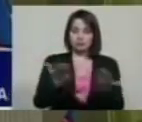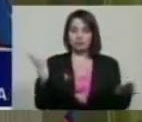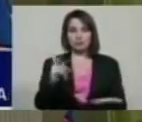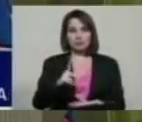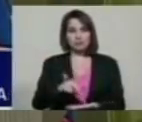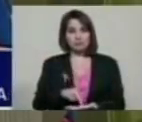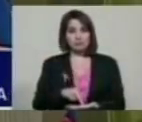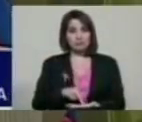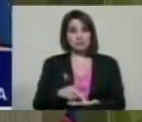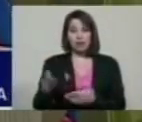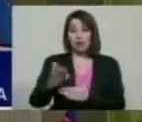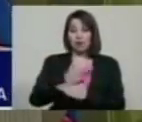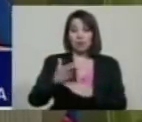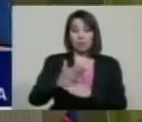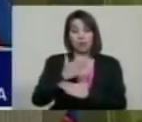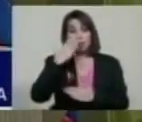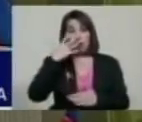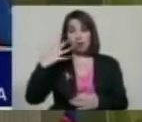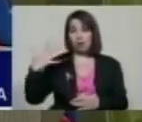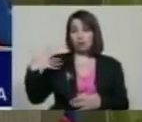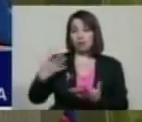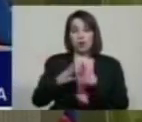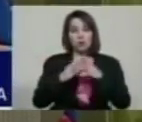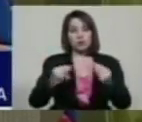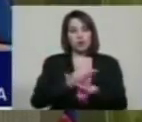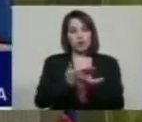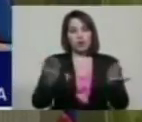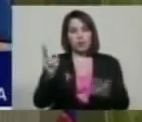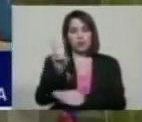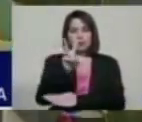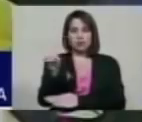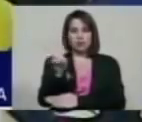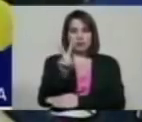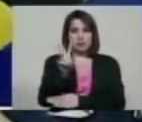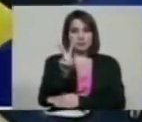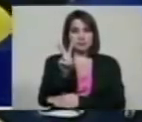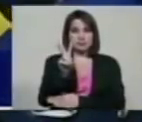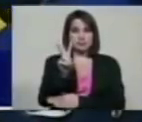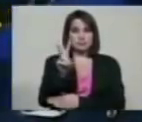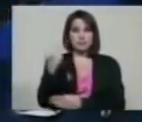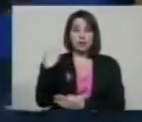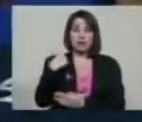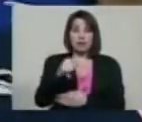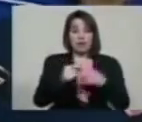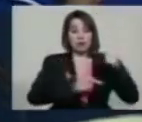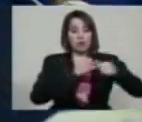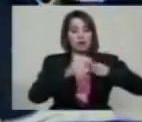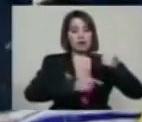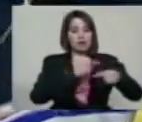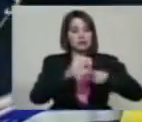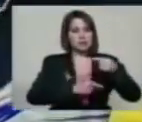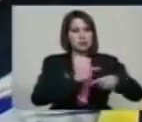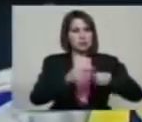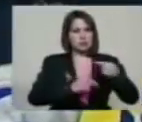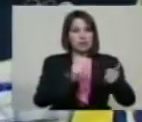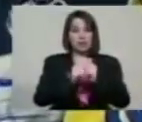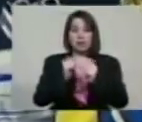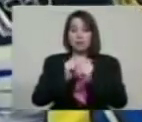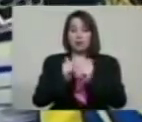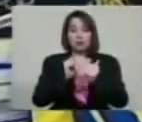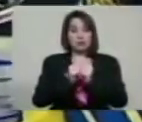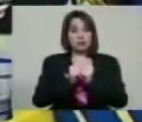Y comparto este orgullo con toda Venezuela, de tener una generación de